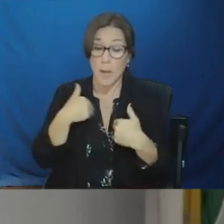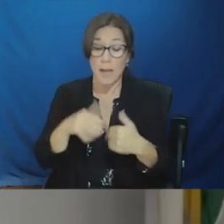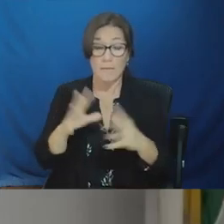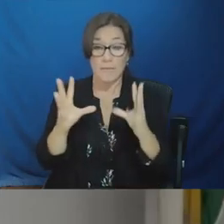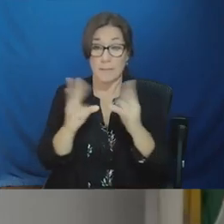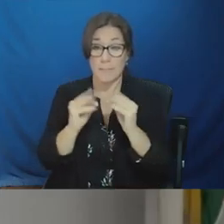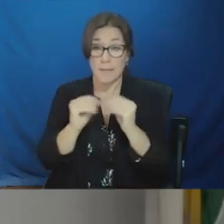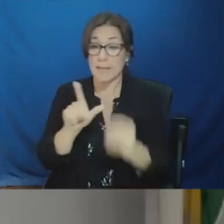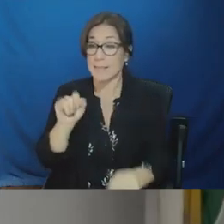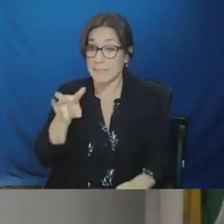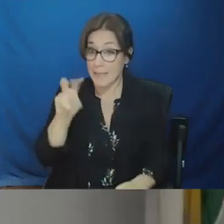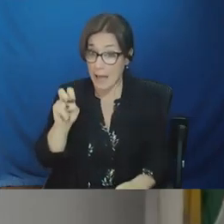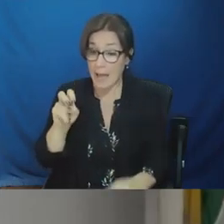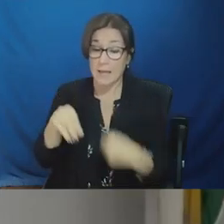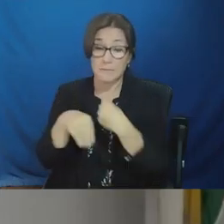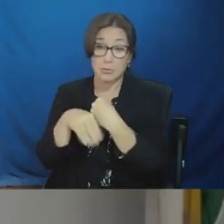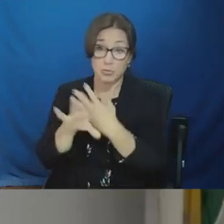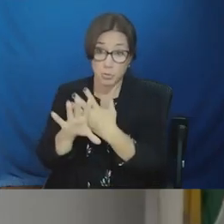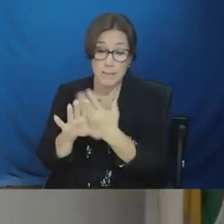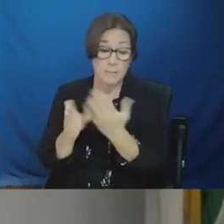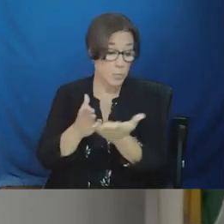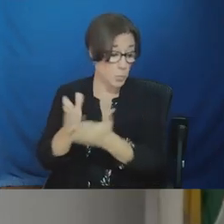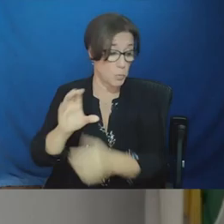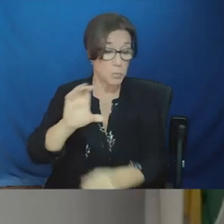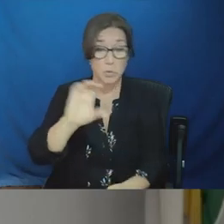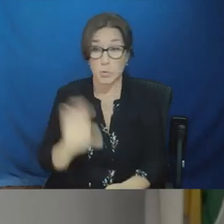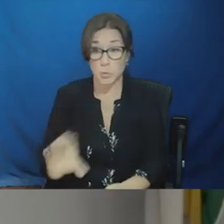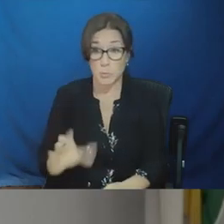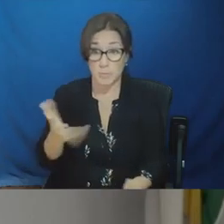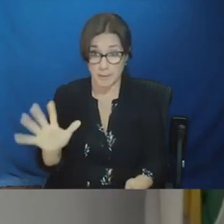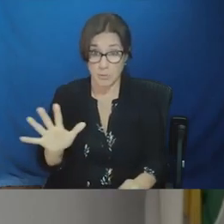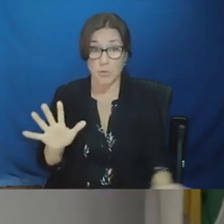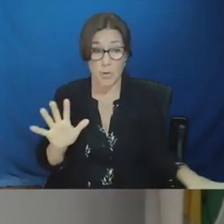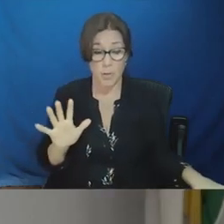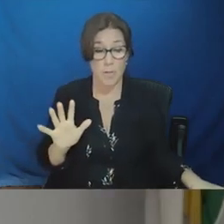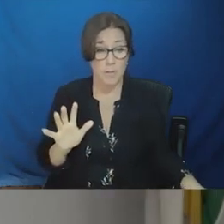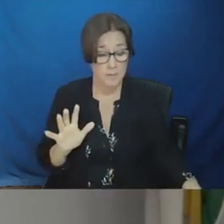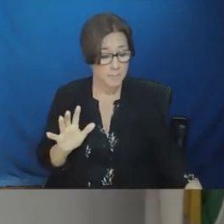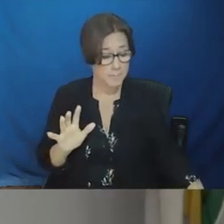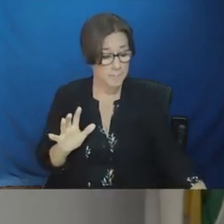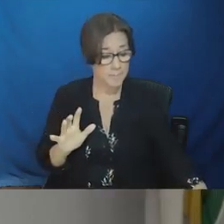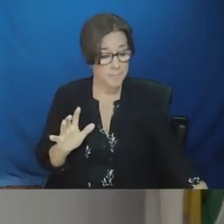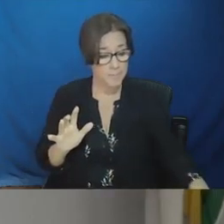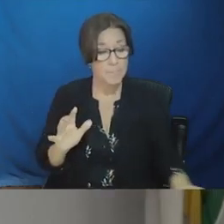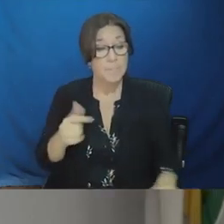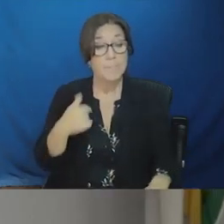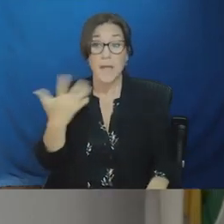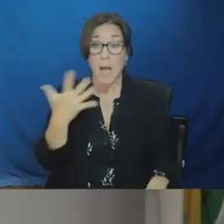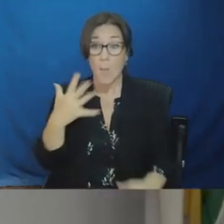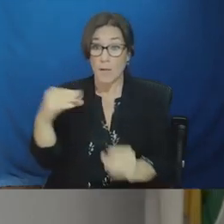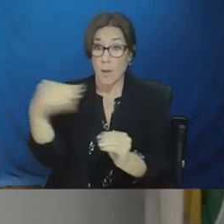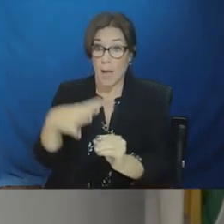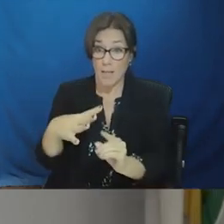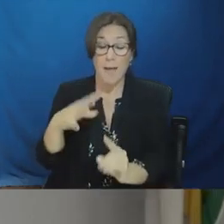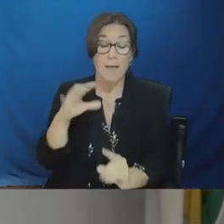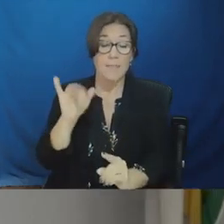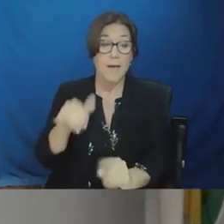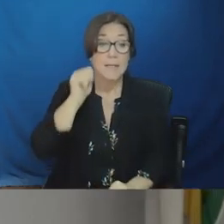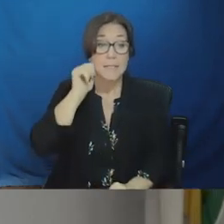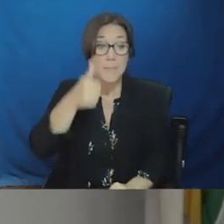participación por medio de eso para el público solamente y esta noche simplemente quiero mencionar que mañana es el día nacional